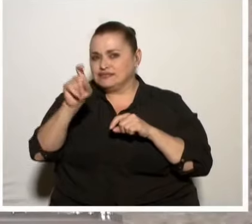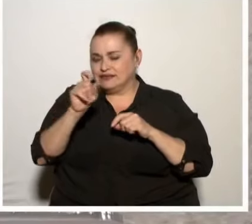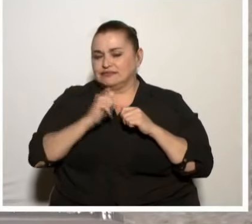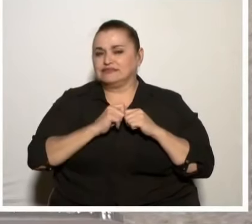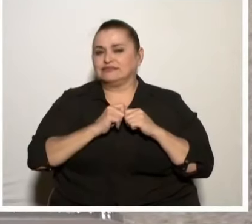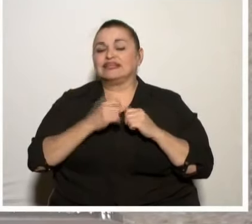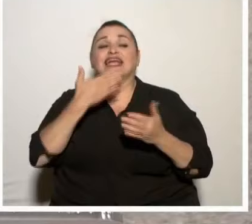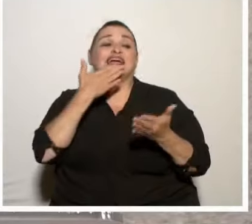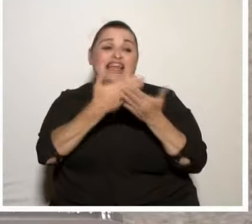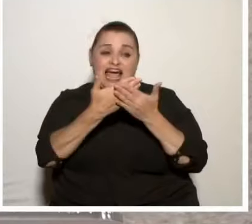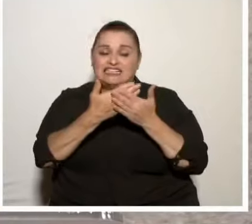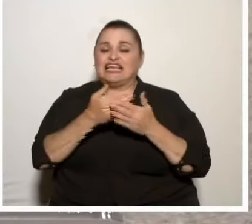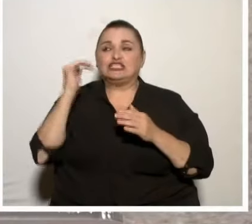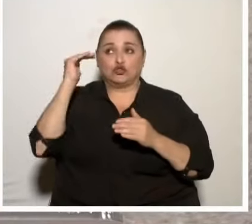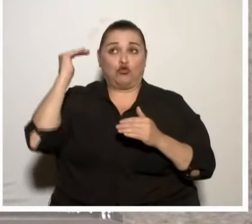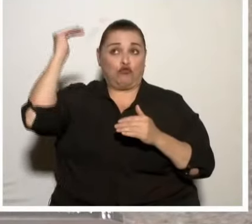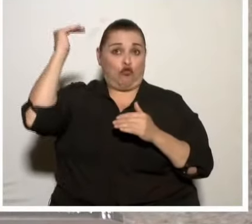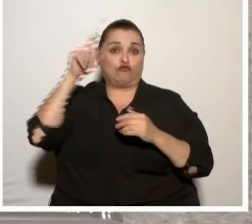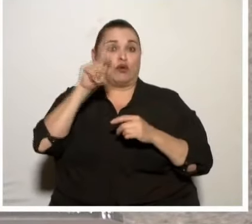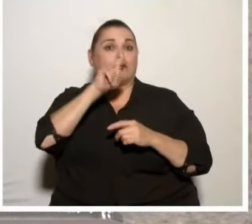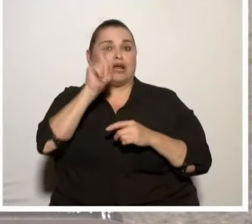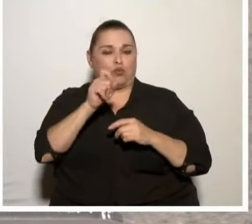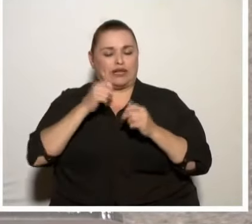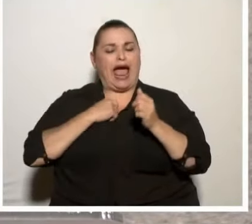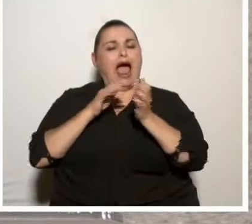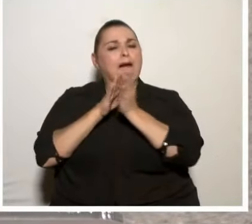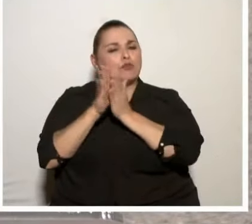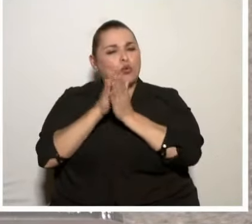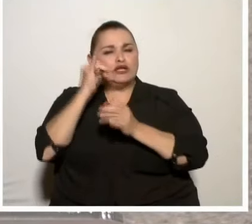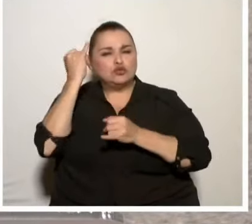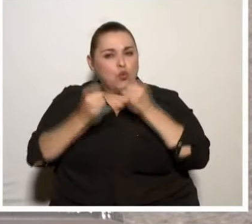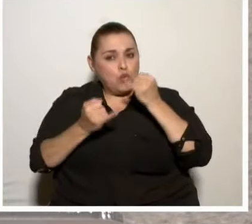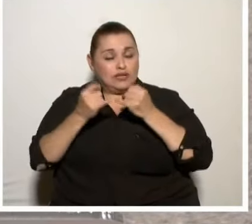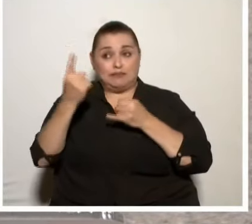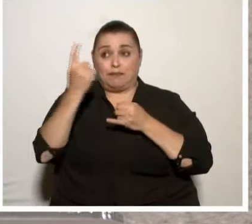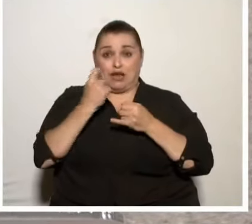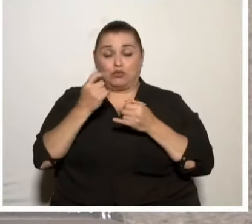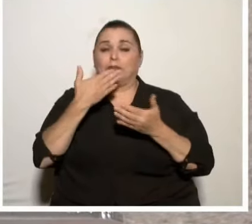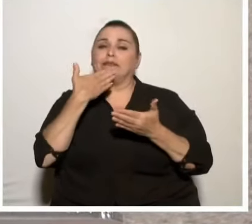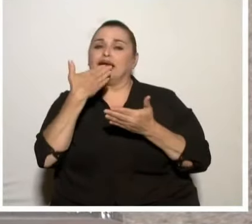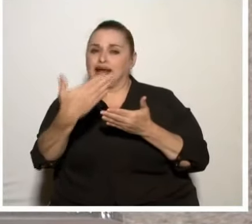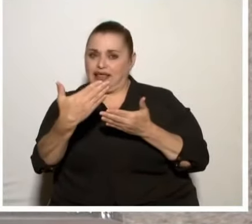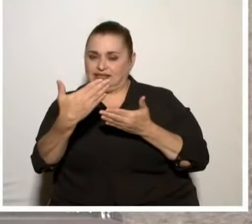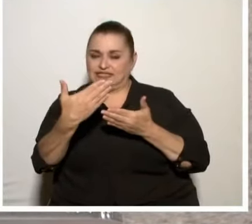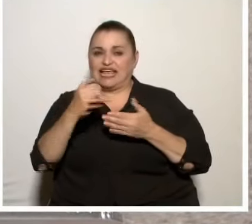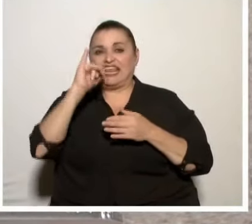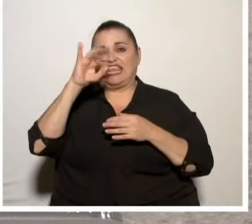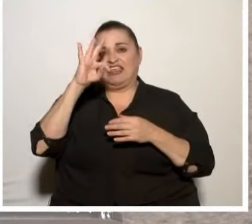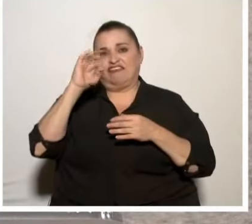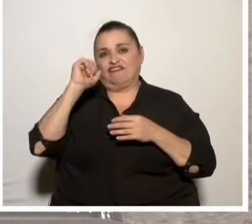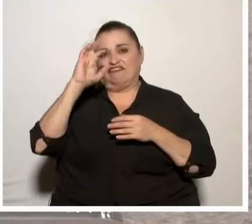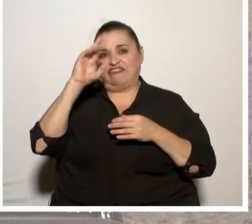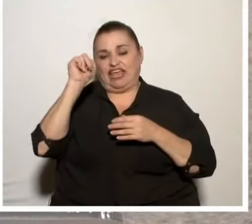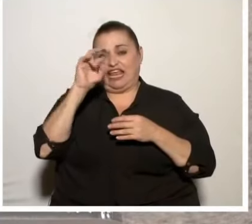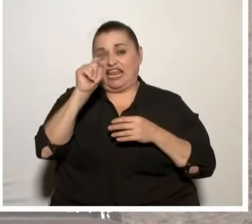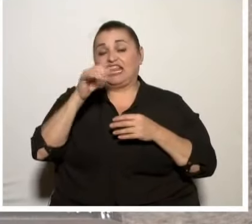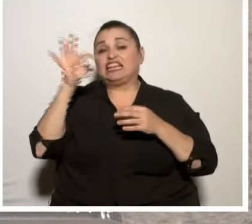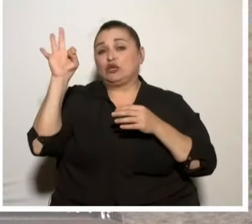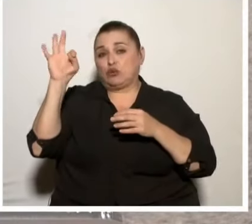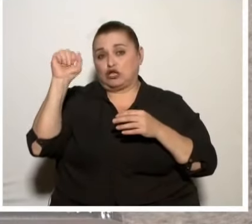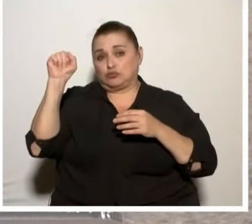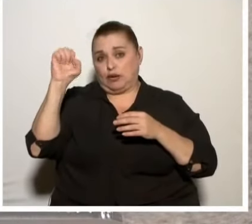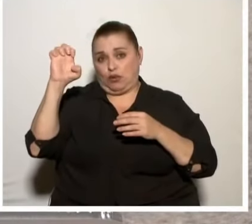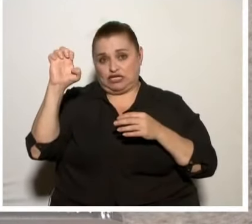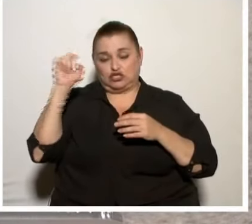Gracias a don Rodolfo por la pregunta y aprovecho la última intervención para dar las gracias al IFED, al Tribunal Supremo de